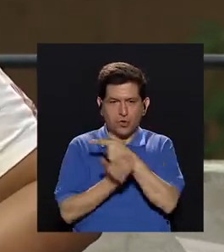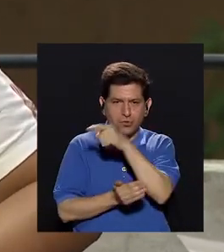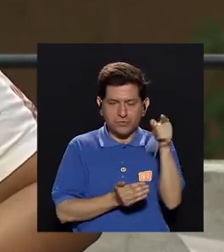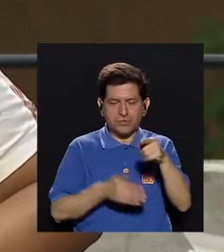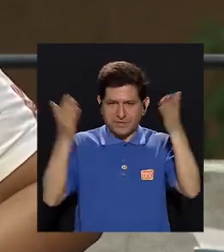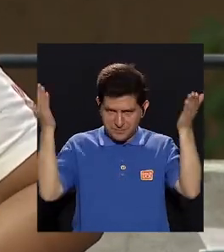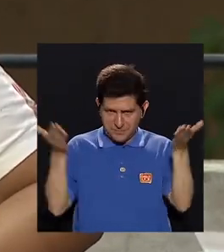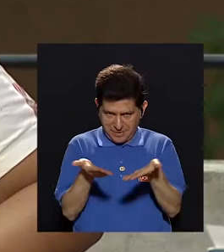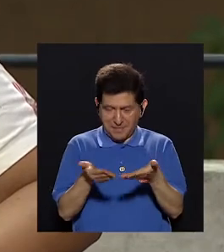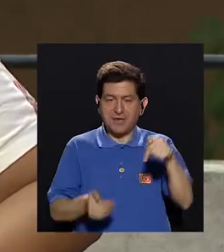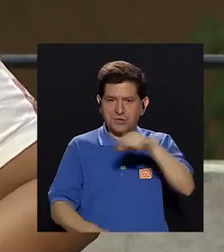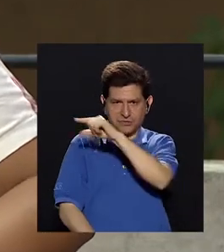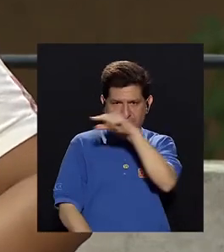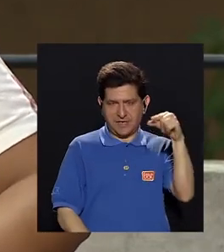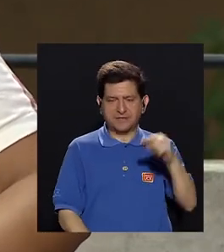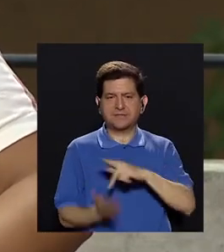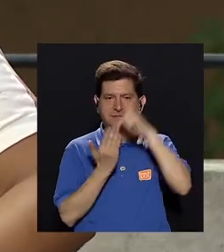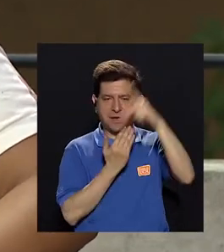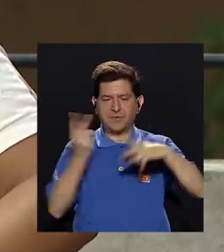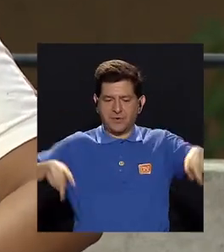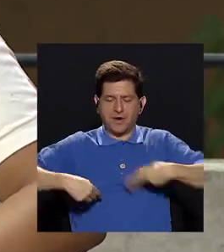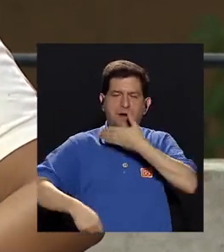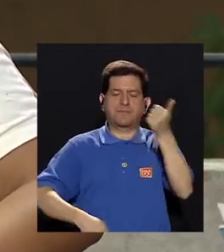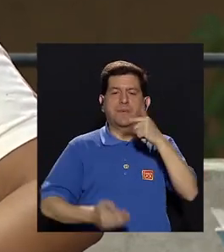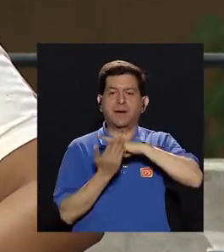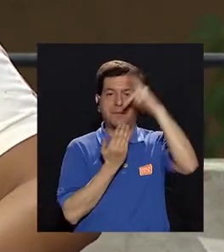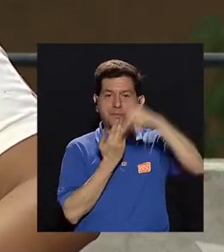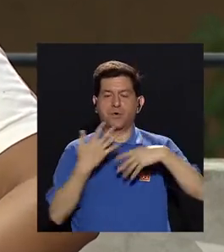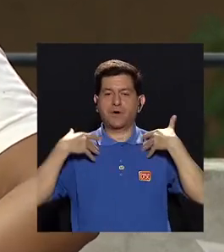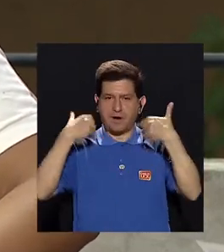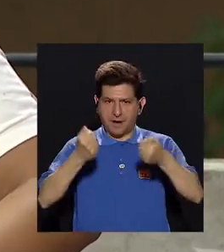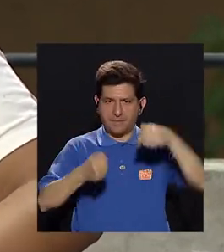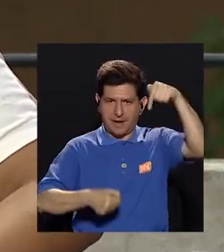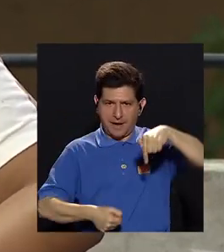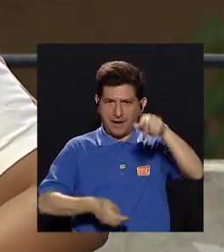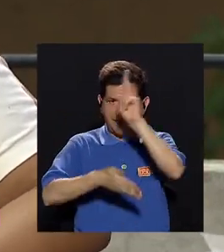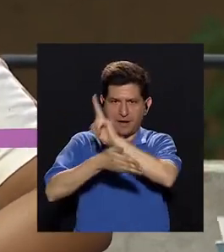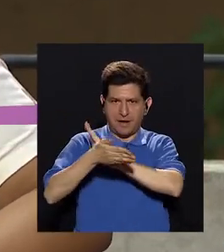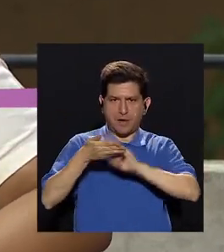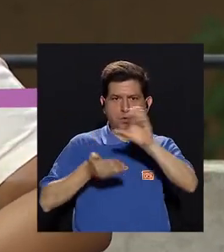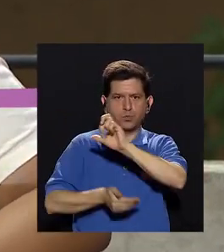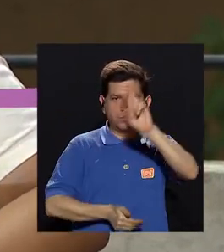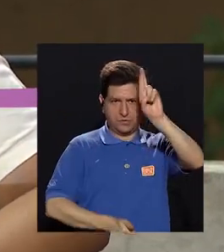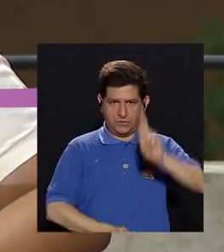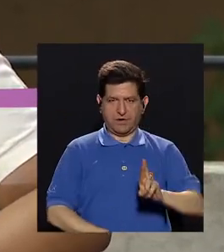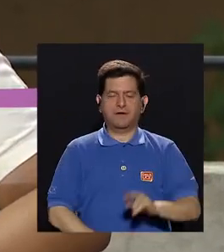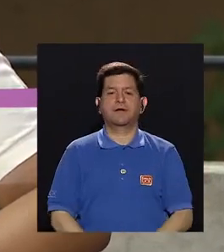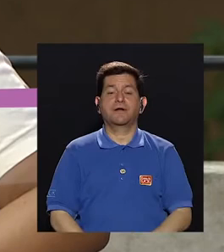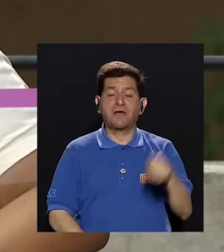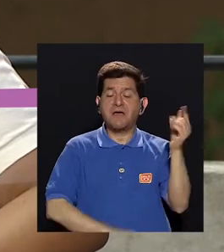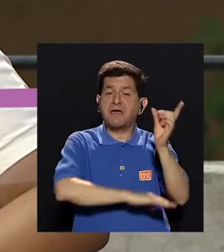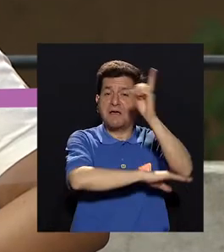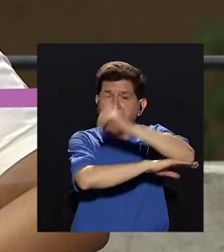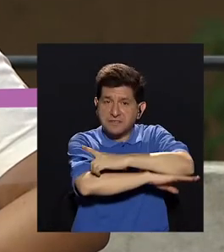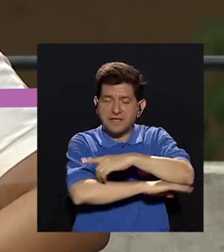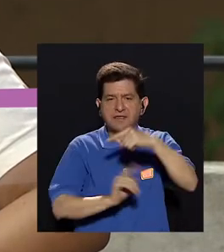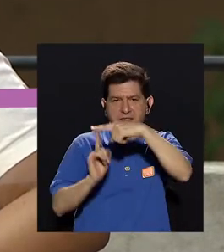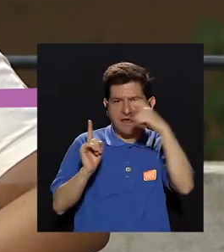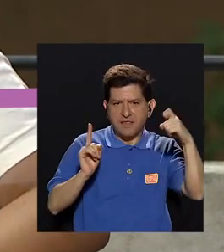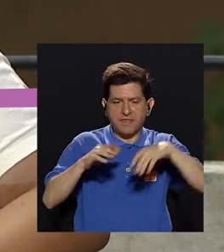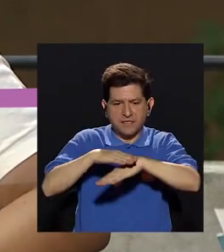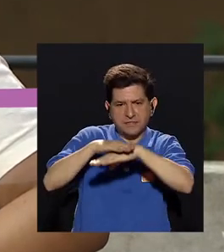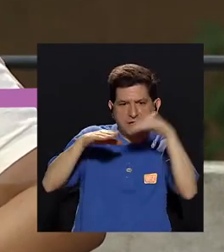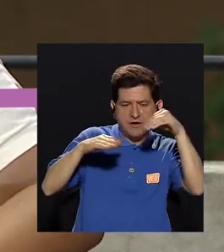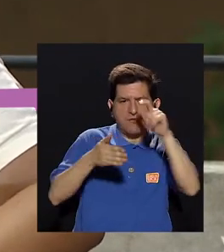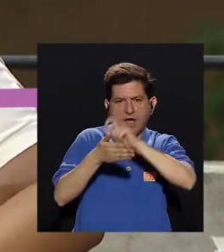Bienvenidos y bienvenidas una semana más a Vivir Mejor, la telerevista de salud de la Universidad de Costa Rica. El día de hoy desde